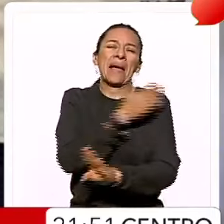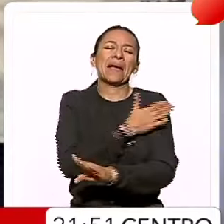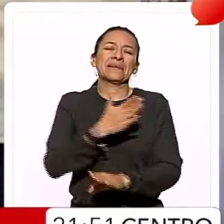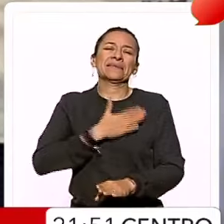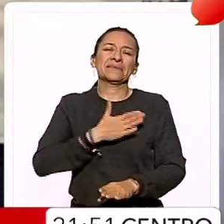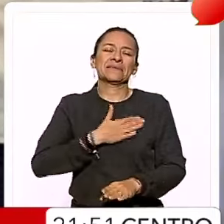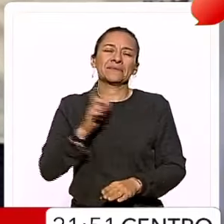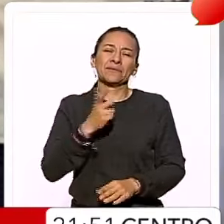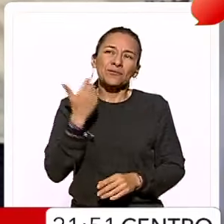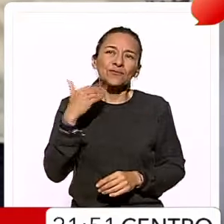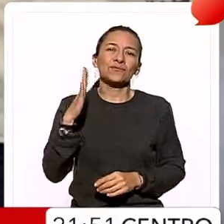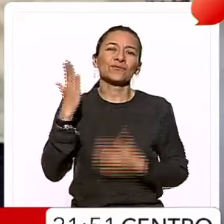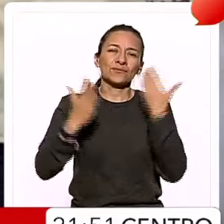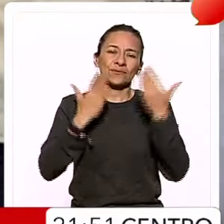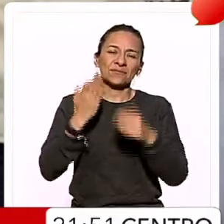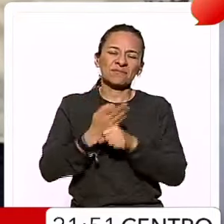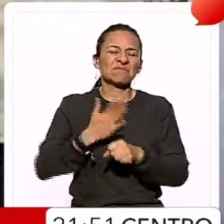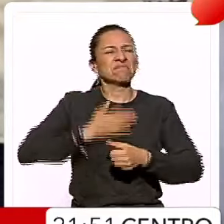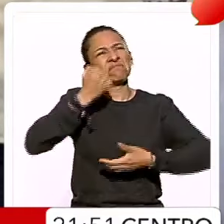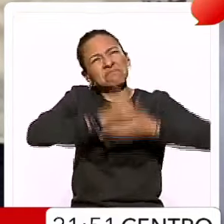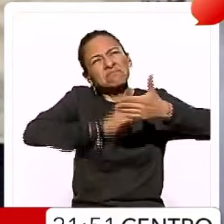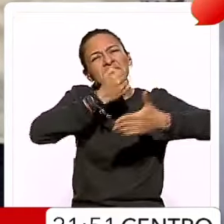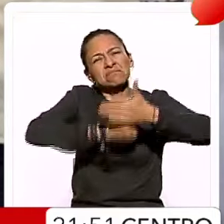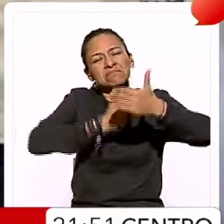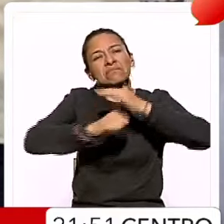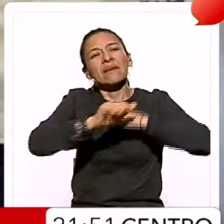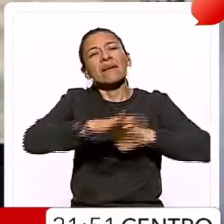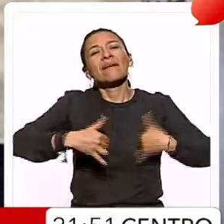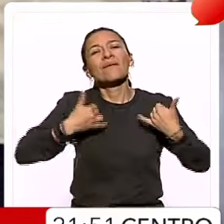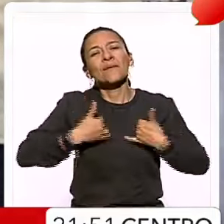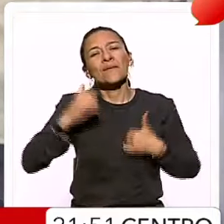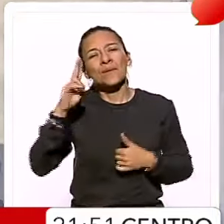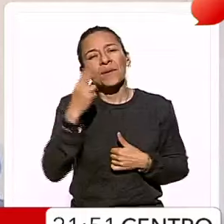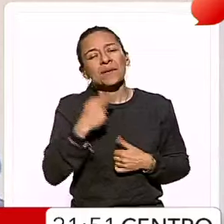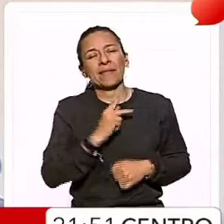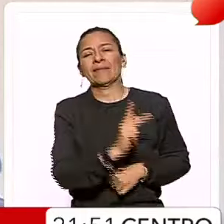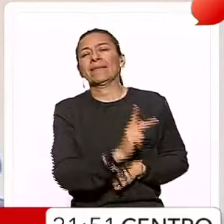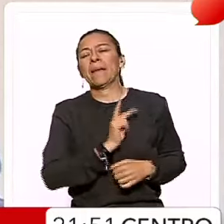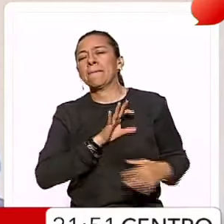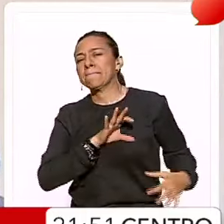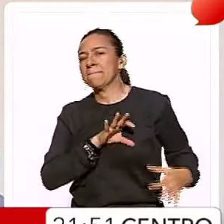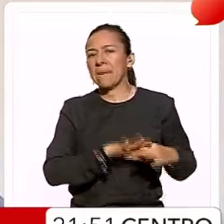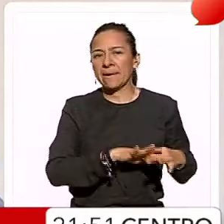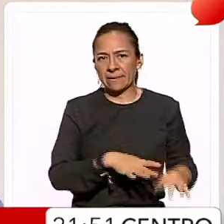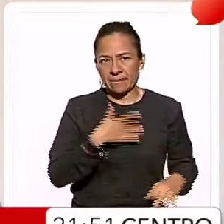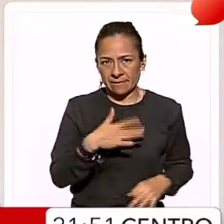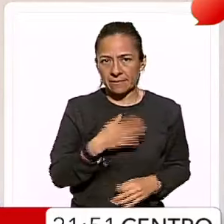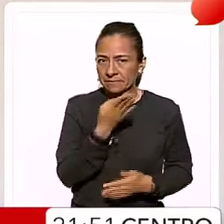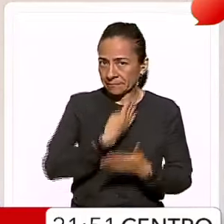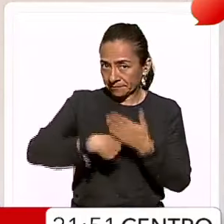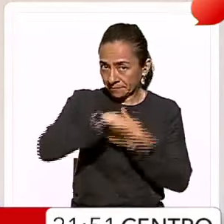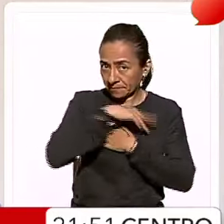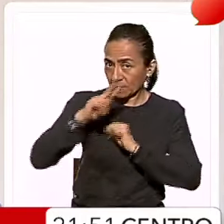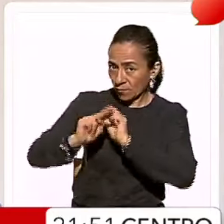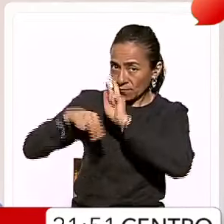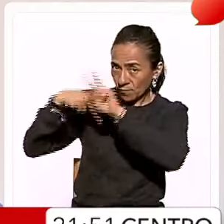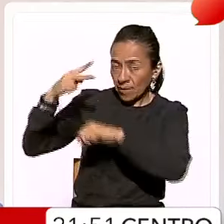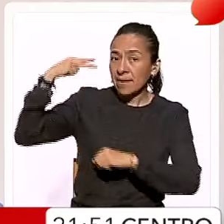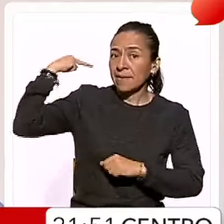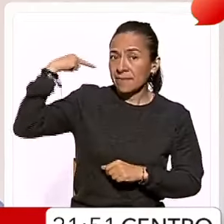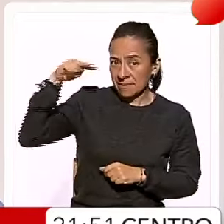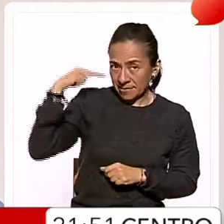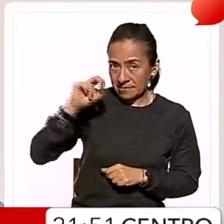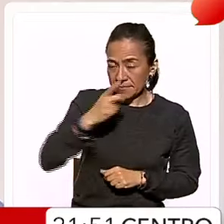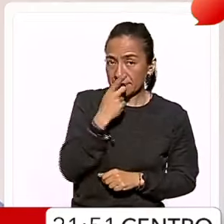hay una identidad con las y los jóvenes universitarios. Claudia Sheinbaum estuvo en Veracruz, donde aseguró